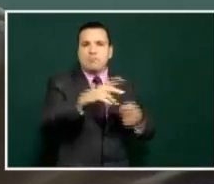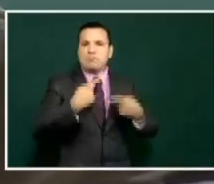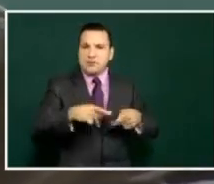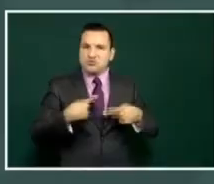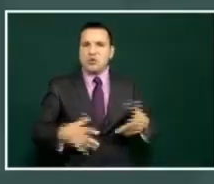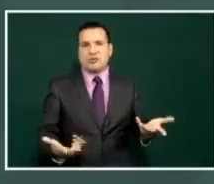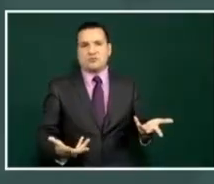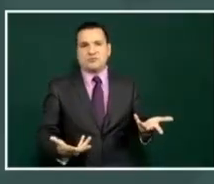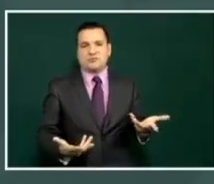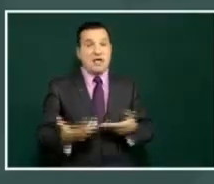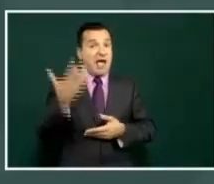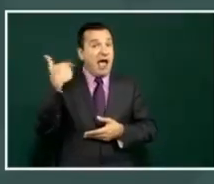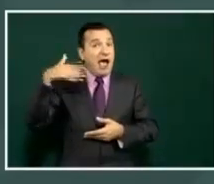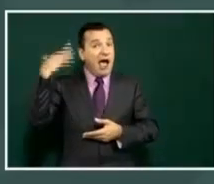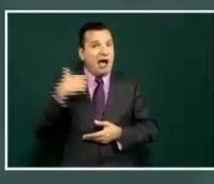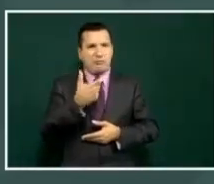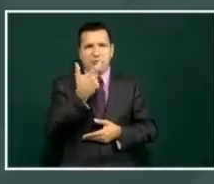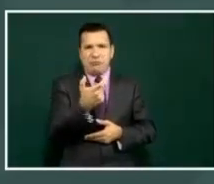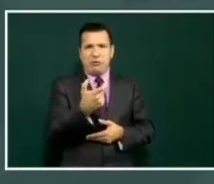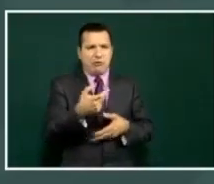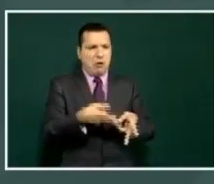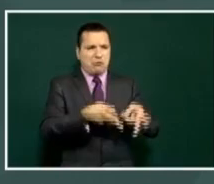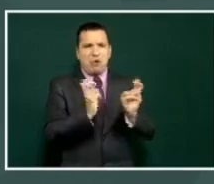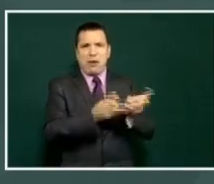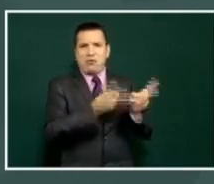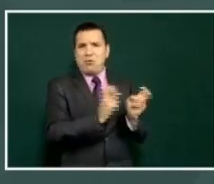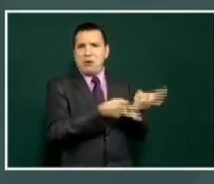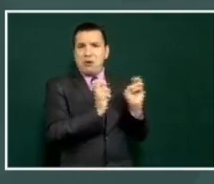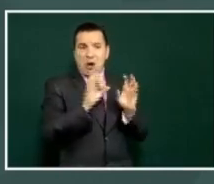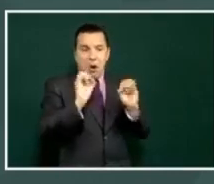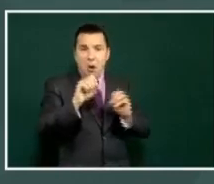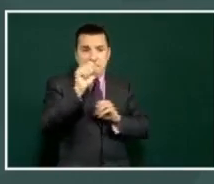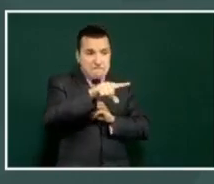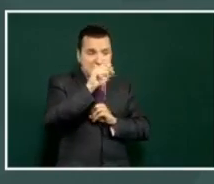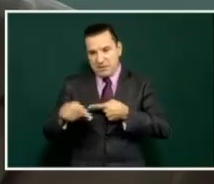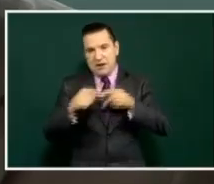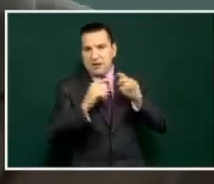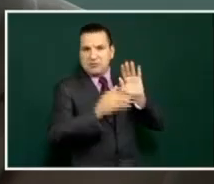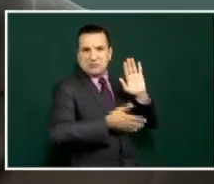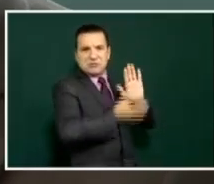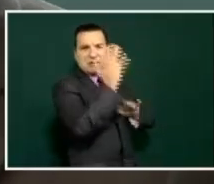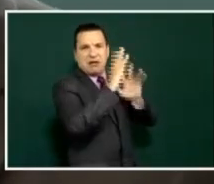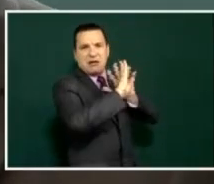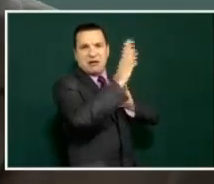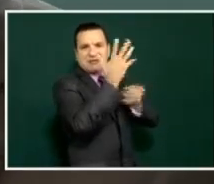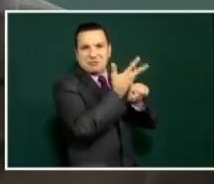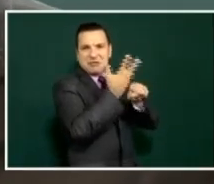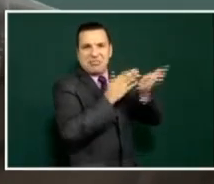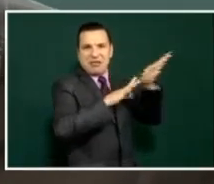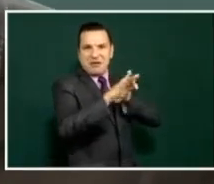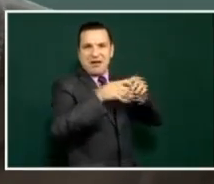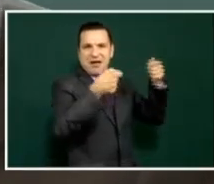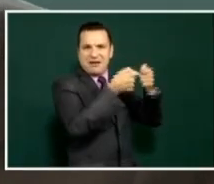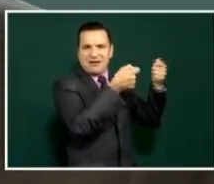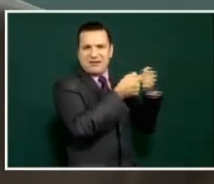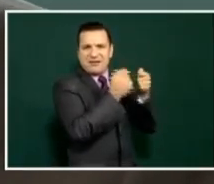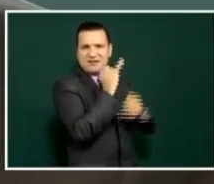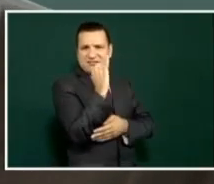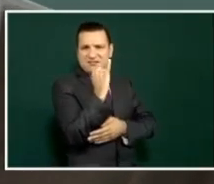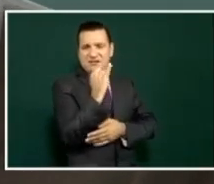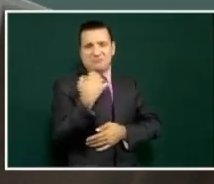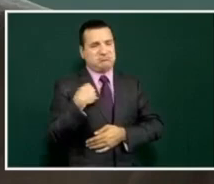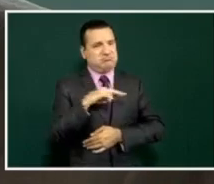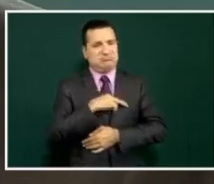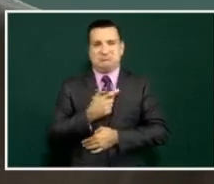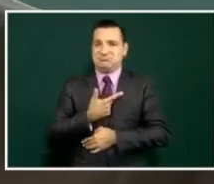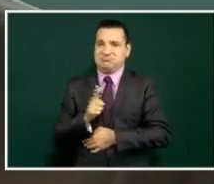Antes el dinero o se lo robaban o se quedaba en el mismo gobierno. Sí, es una bendición lo